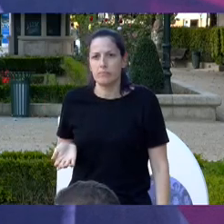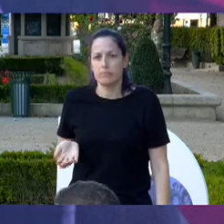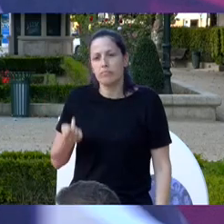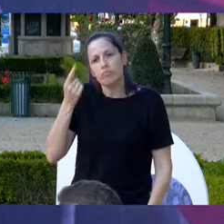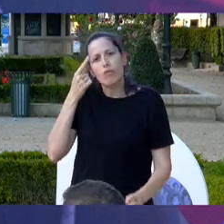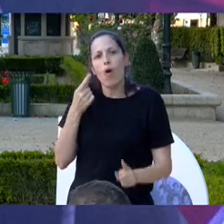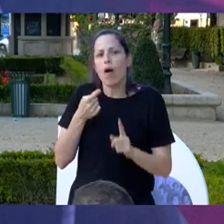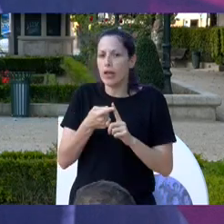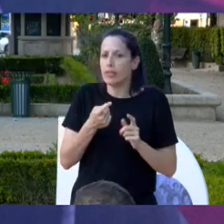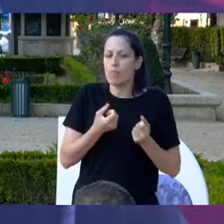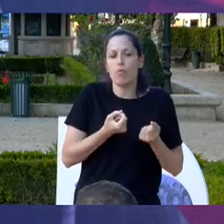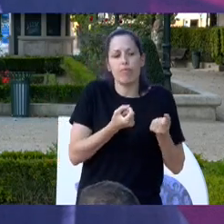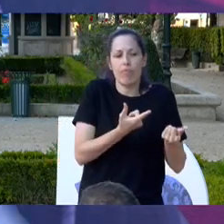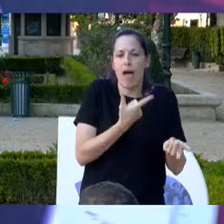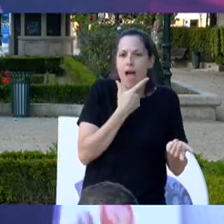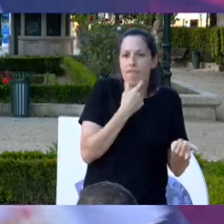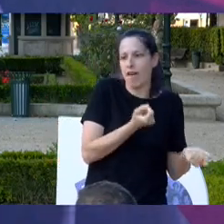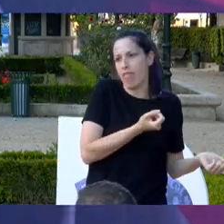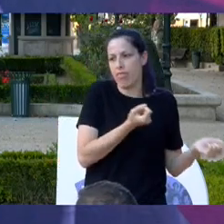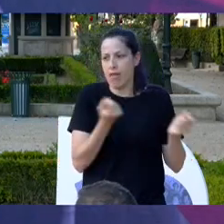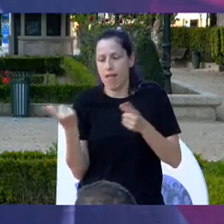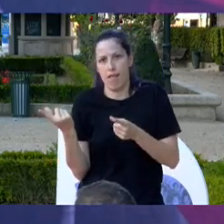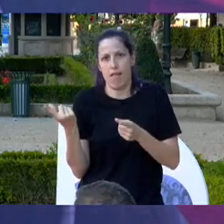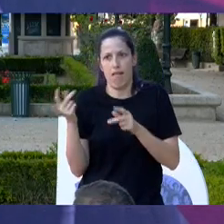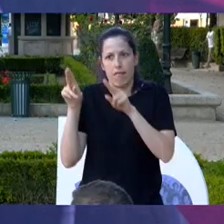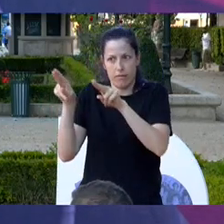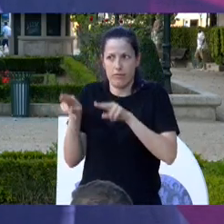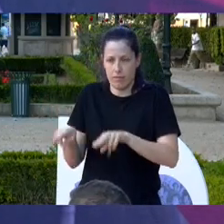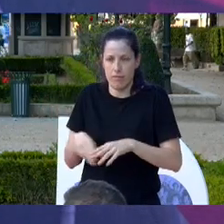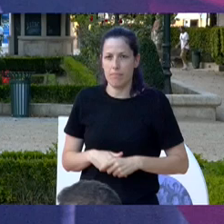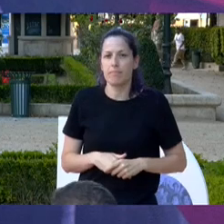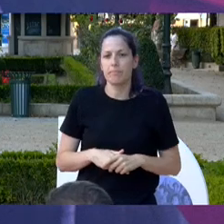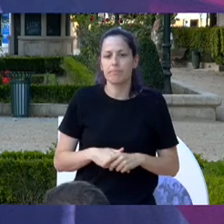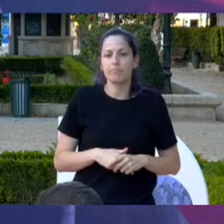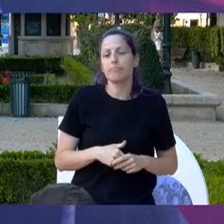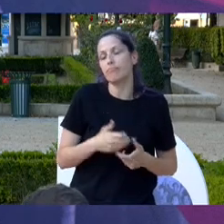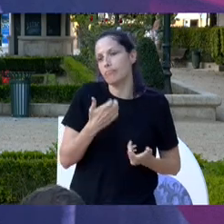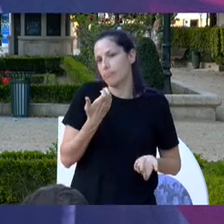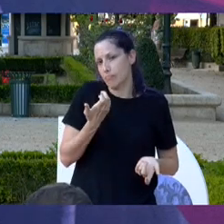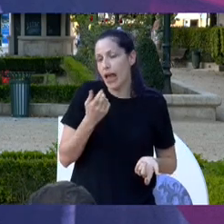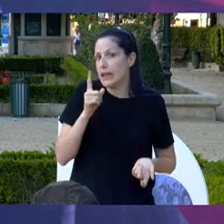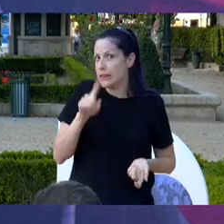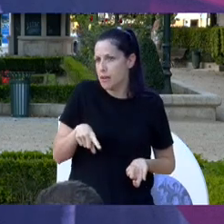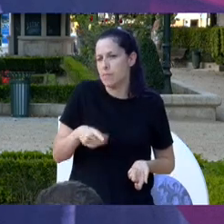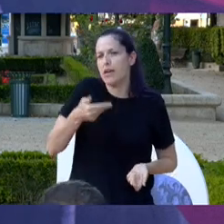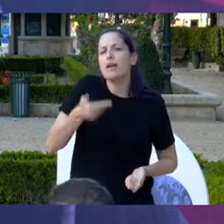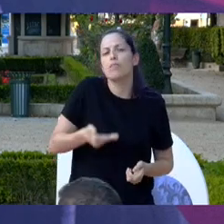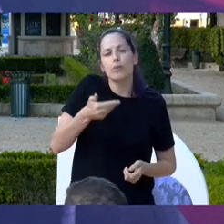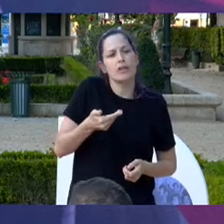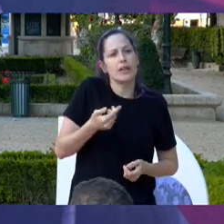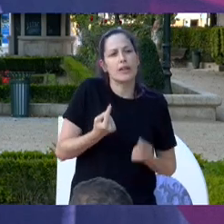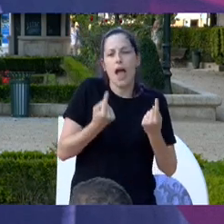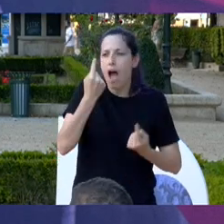unha trintena de mulleres galegas, como ti ben decías, algunhas das nosas mulleres de aquí faltan páxinas, e ademais houve algunha galega que